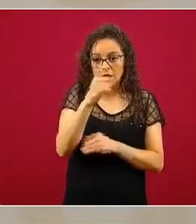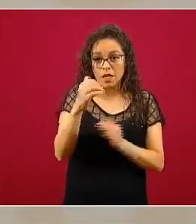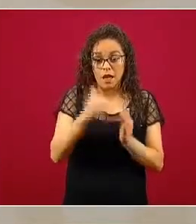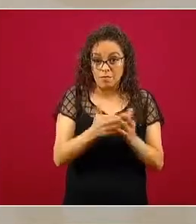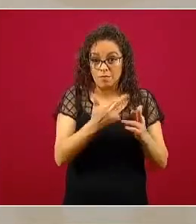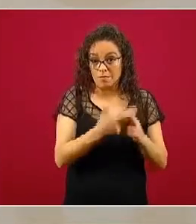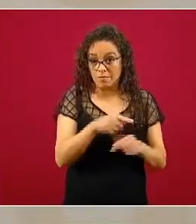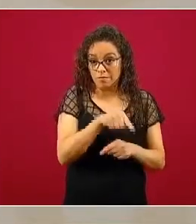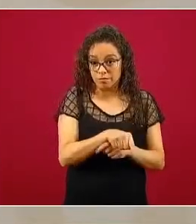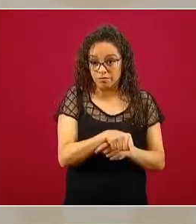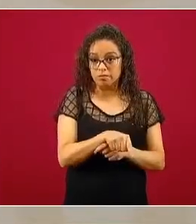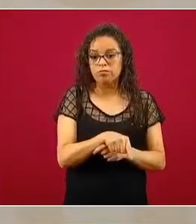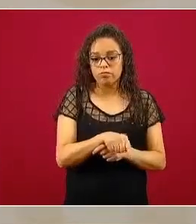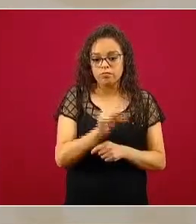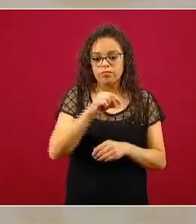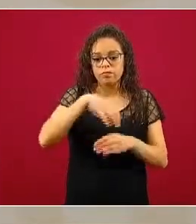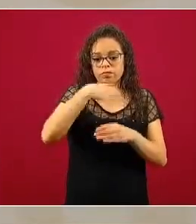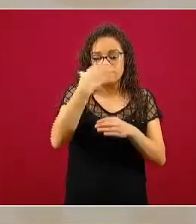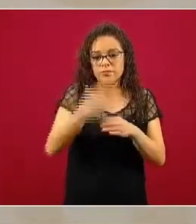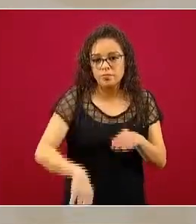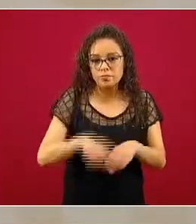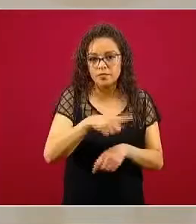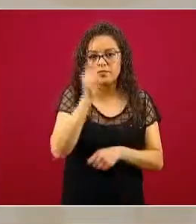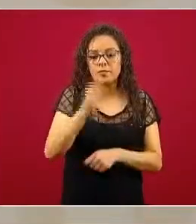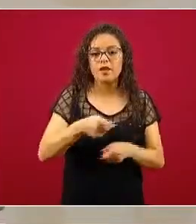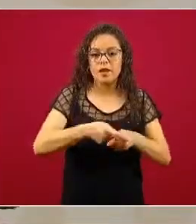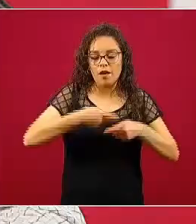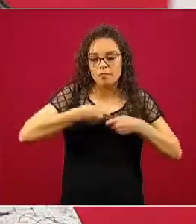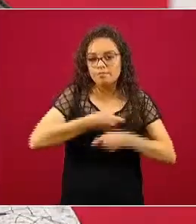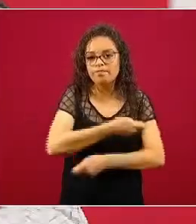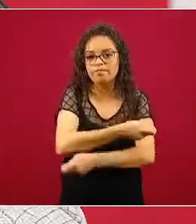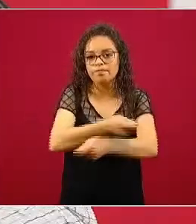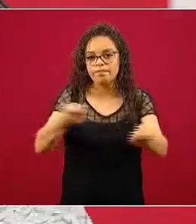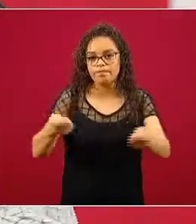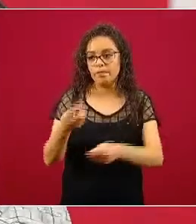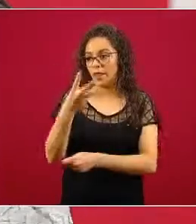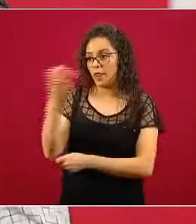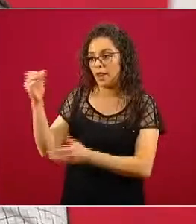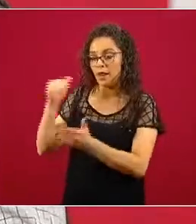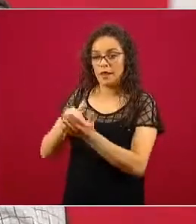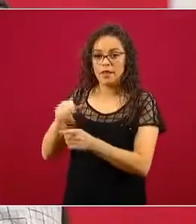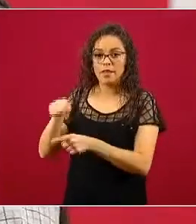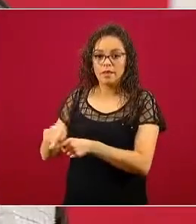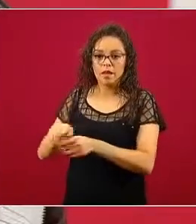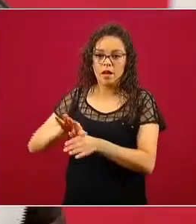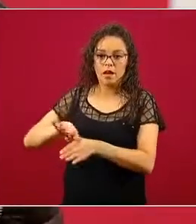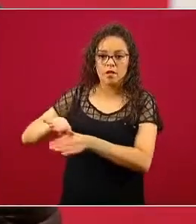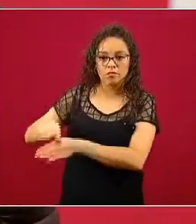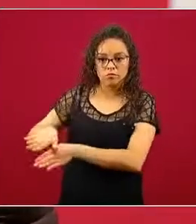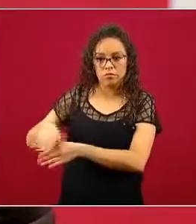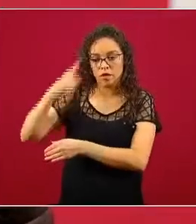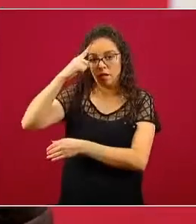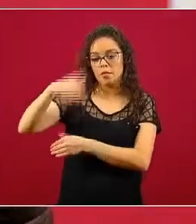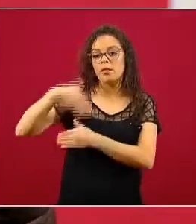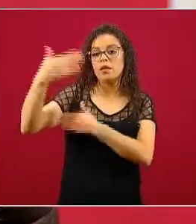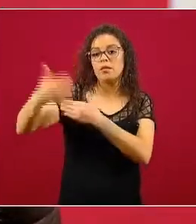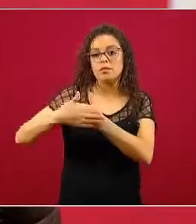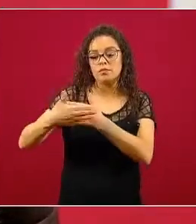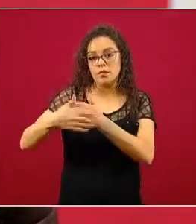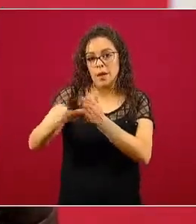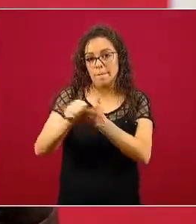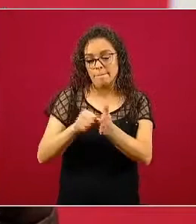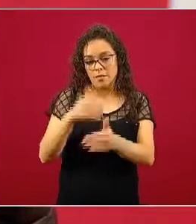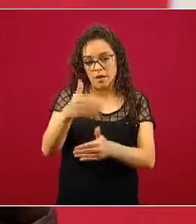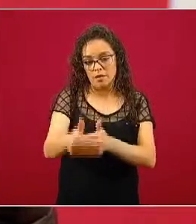teníamos están por terminarse en función de su distribución, entonces estas 300,000 son prácticamente un backup que viene para los siguientes